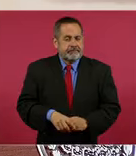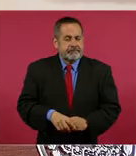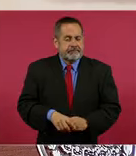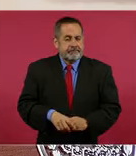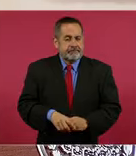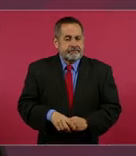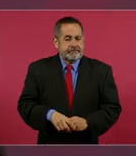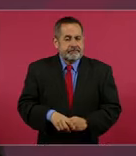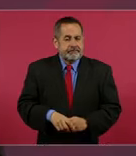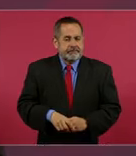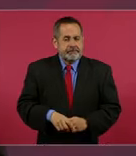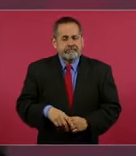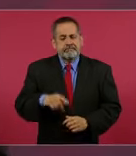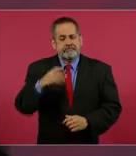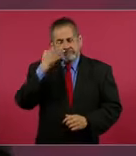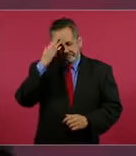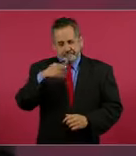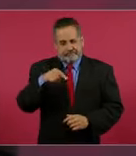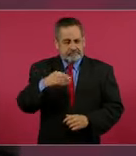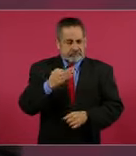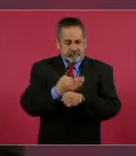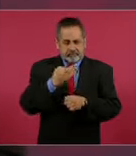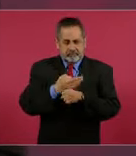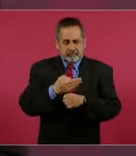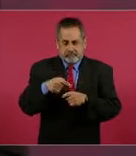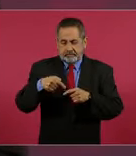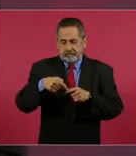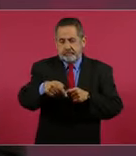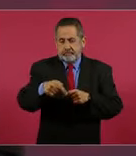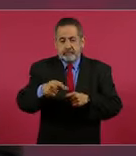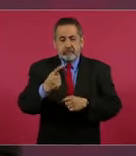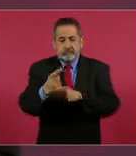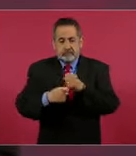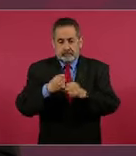apertura. Estamos terminando el año, yo creo que eso es lo que debemos